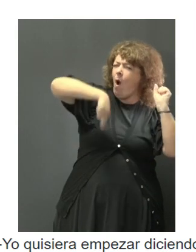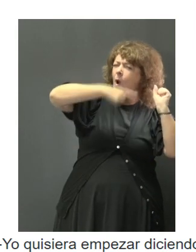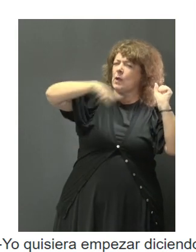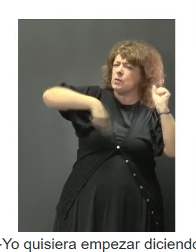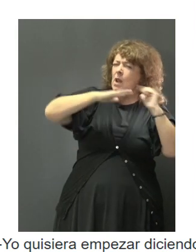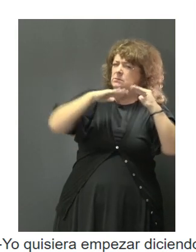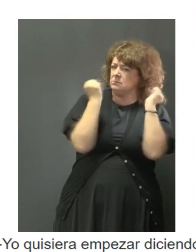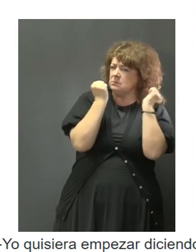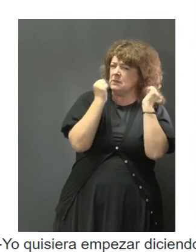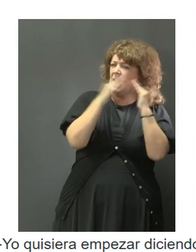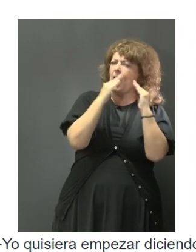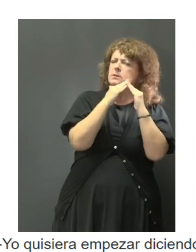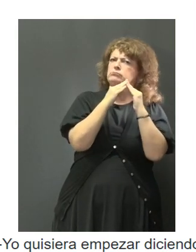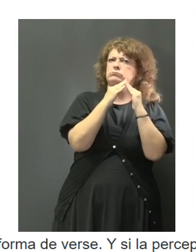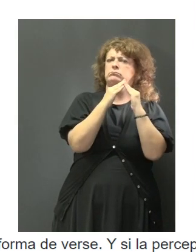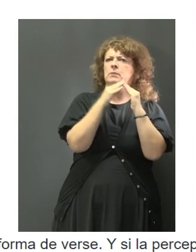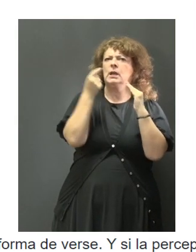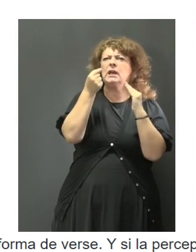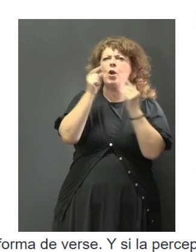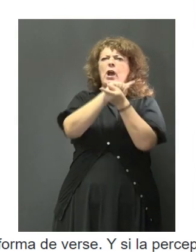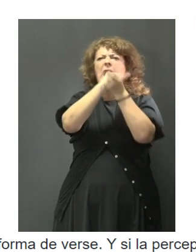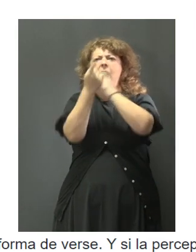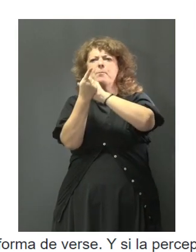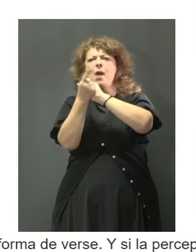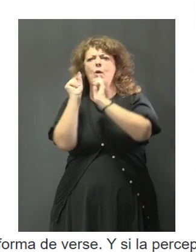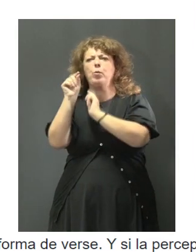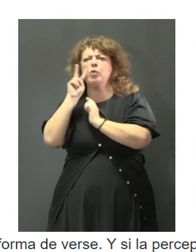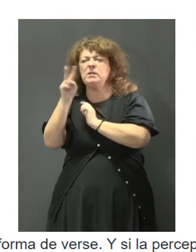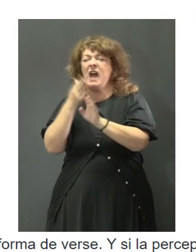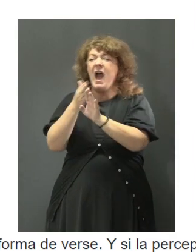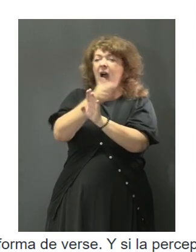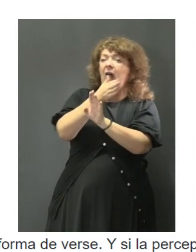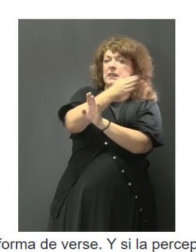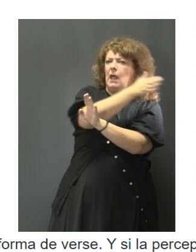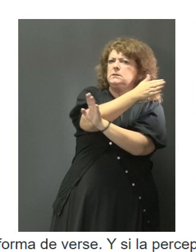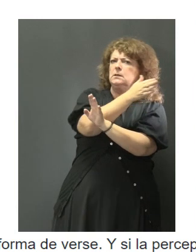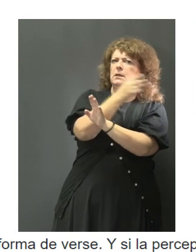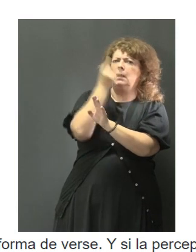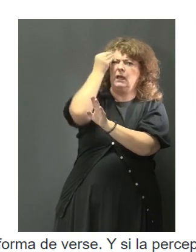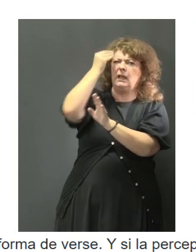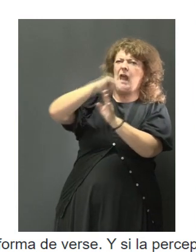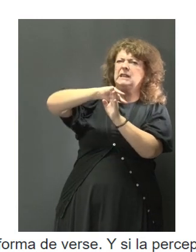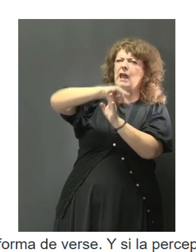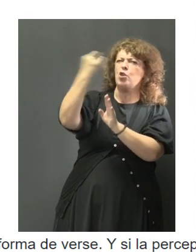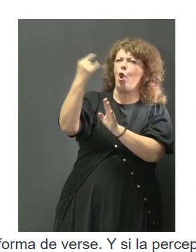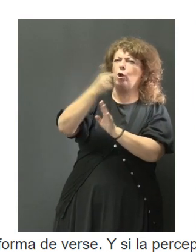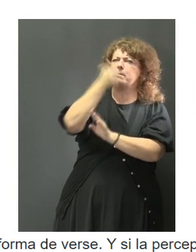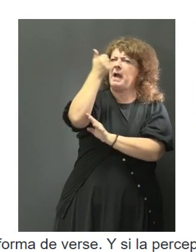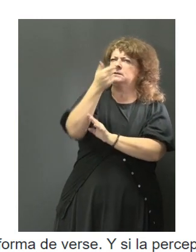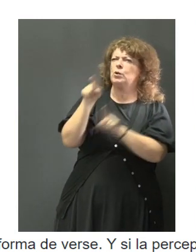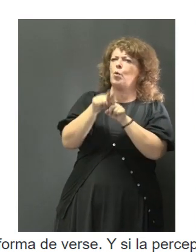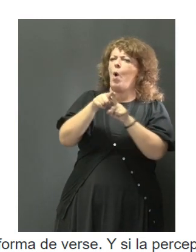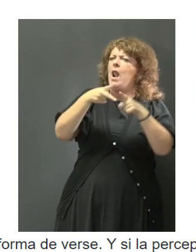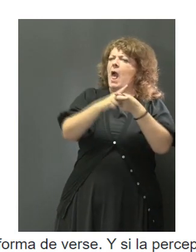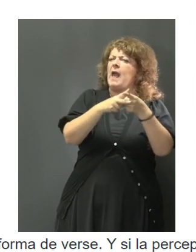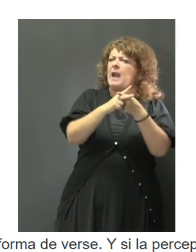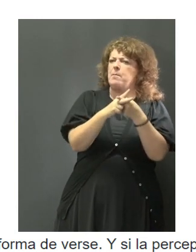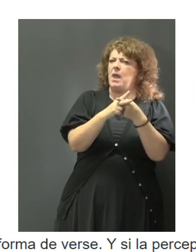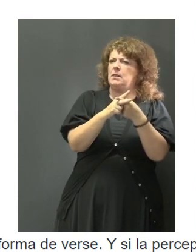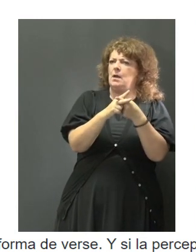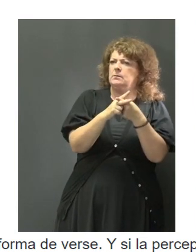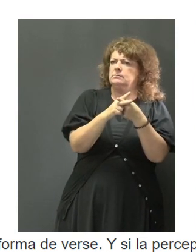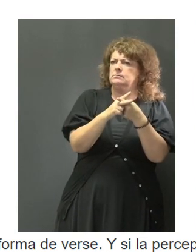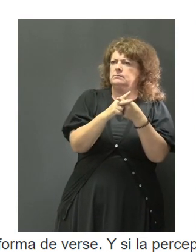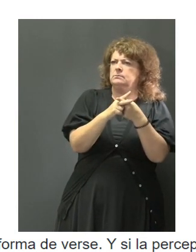tiempo, creo que ha cambiado mucho la percepción. Pero antes de eso sí es cierto que la tecnología era como esa herramienta